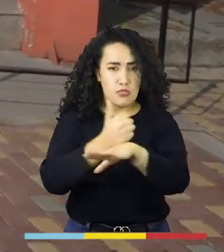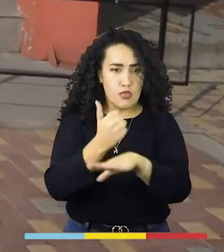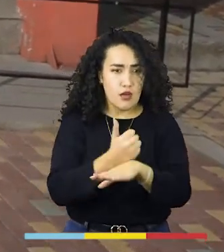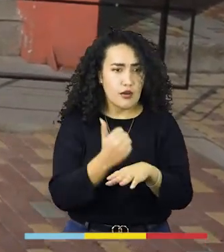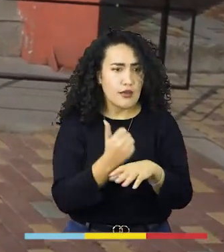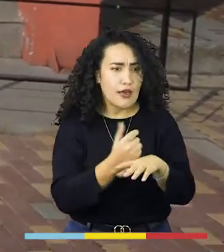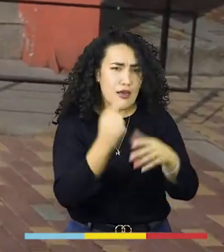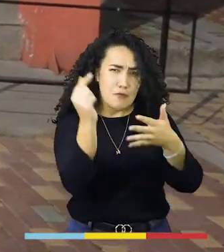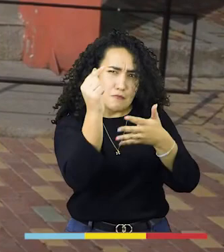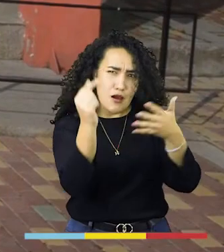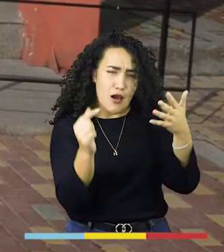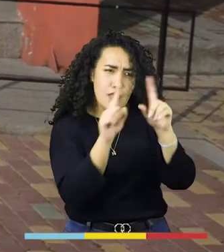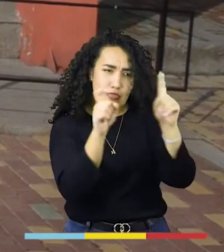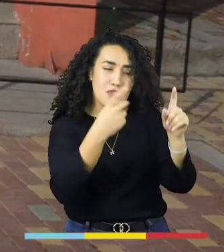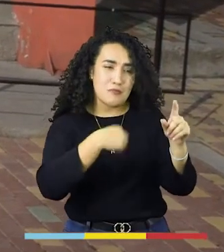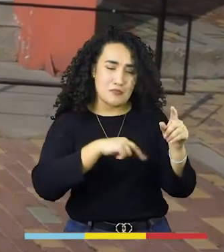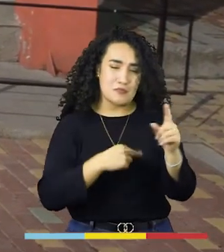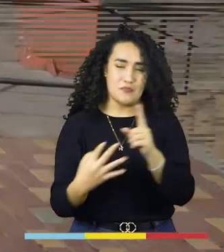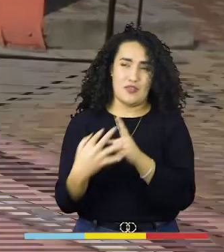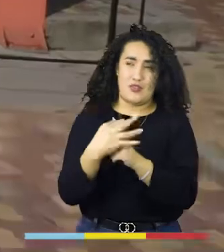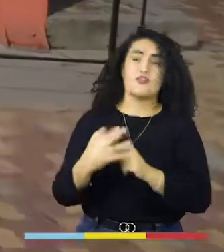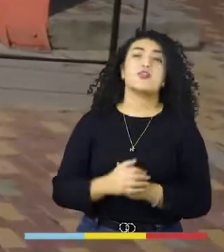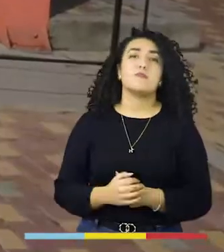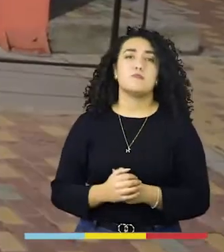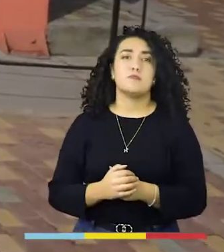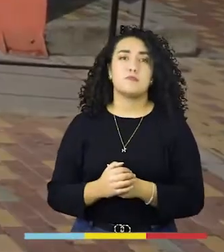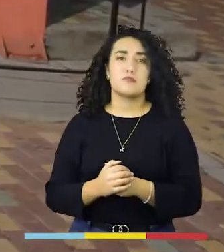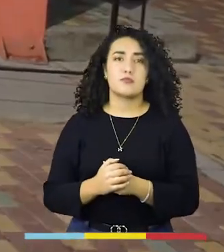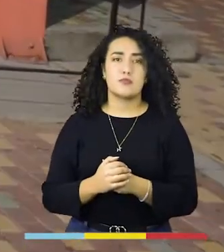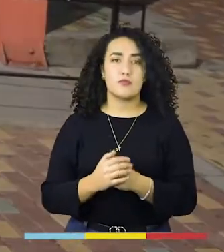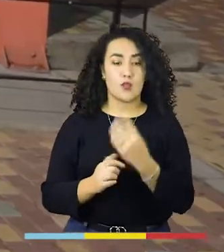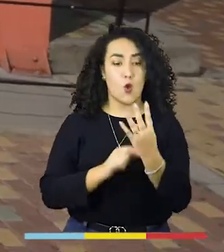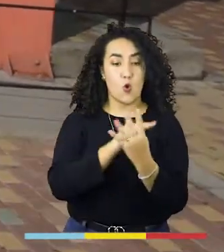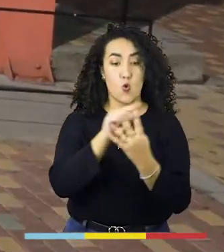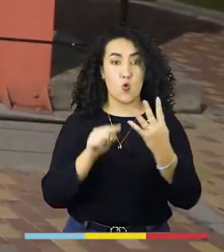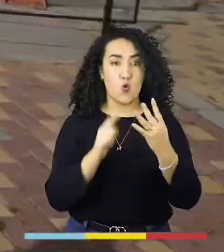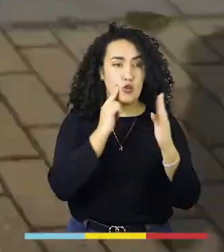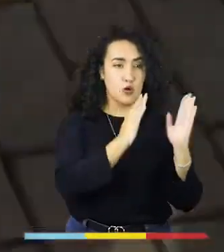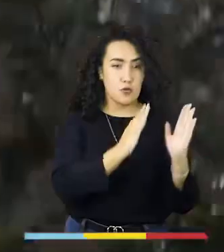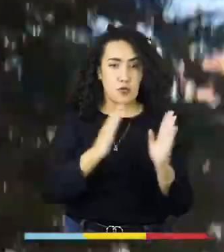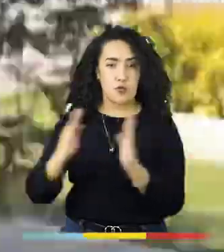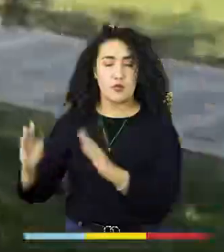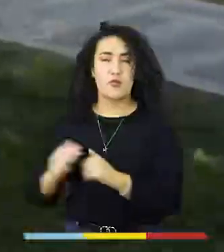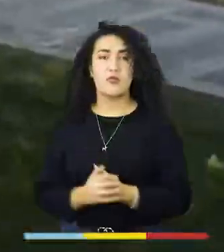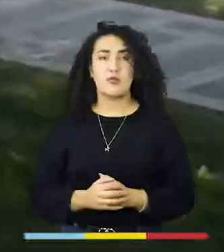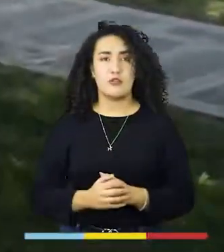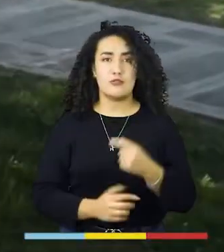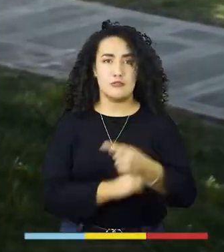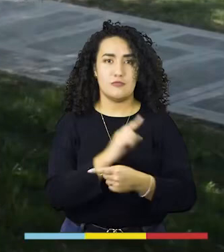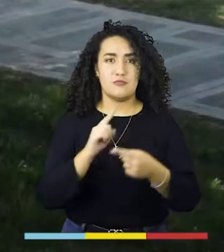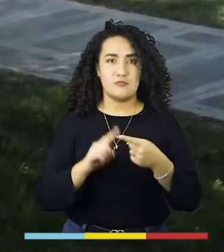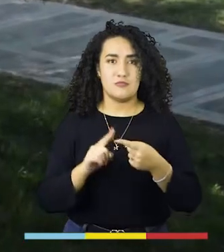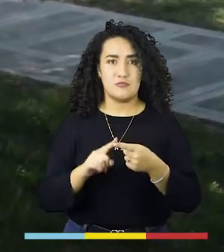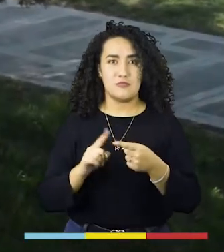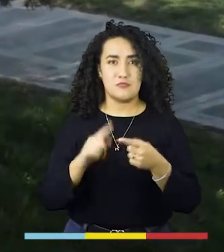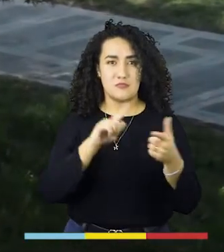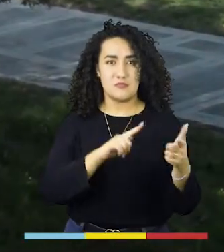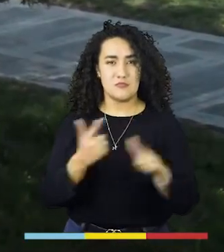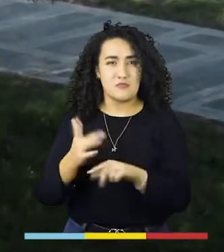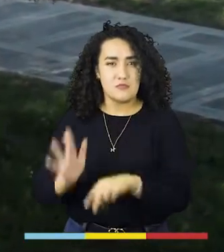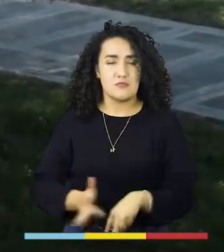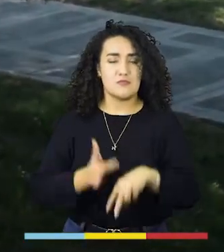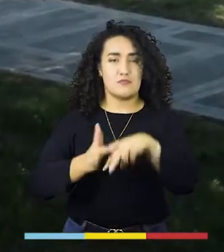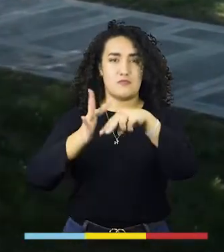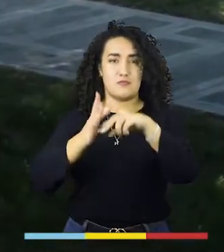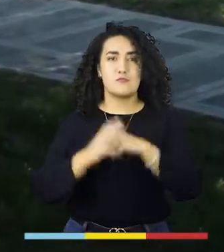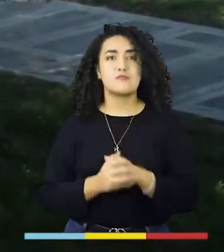planes y las prioridades de los temas que nos afectan. Conozcamos sus cuatro etapas. Etapa 1. Esta etapa se llama alistamiento